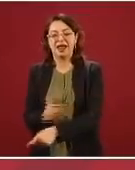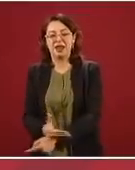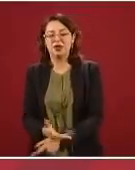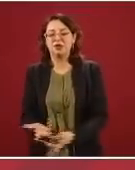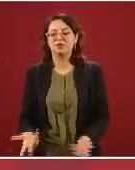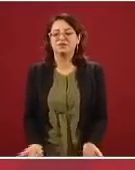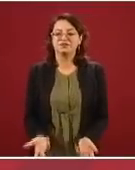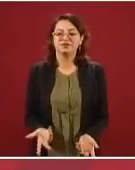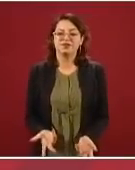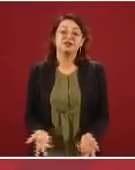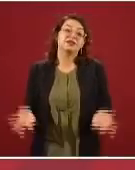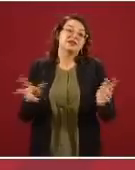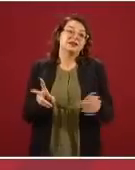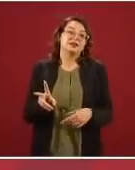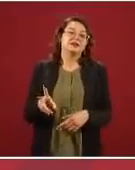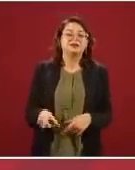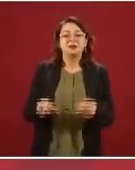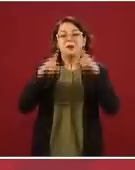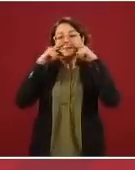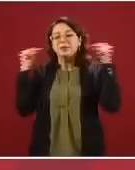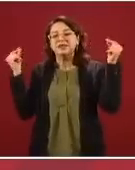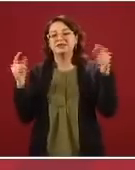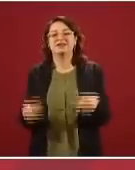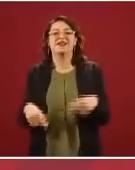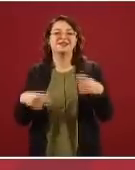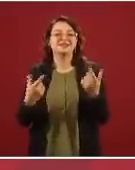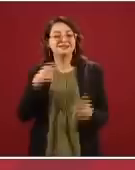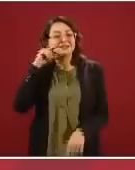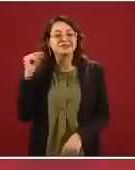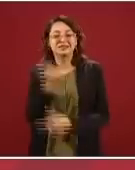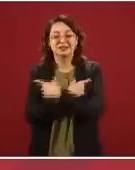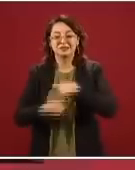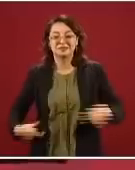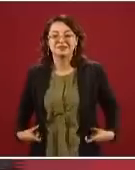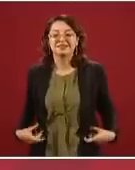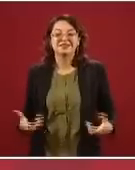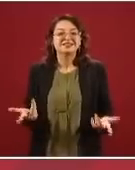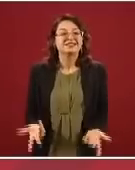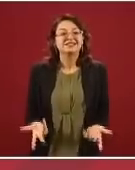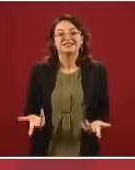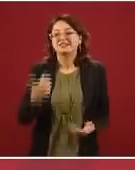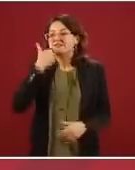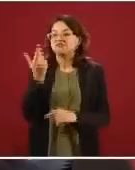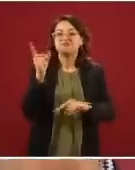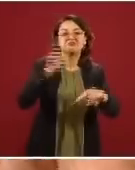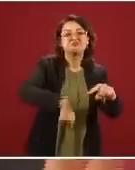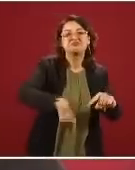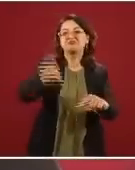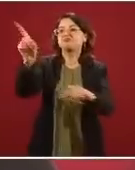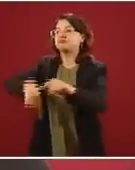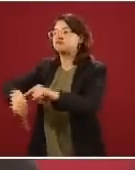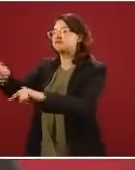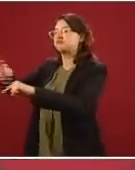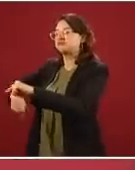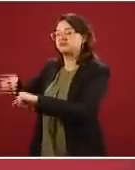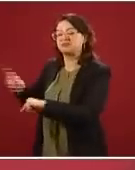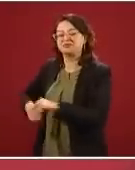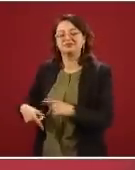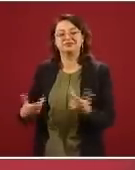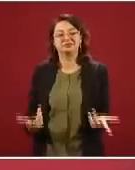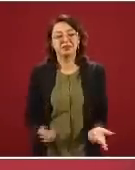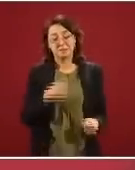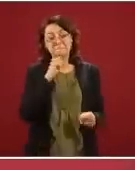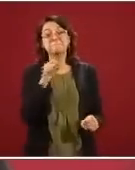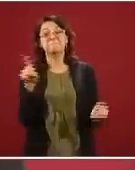ya ni hablemos de Villa y de Zapata. Querían desaparecer. Un autor